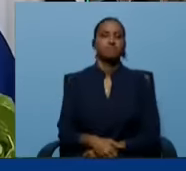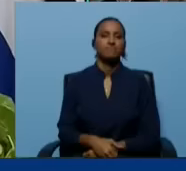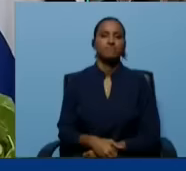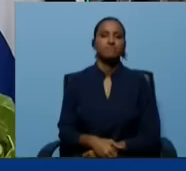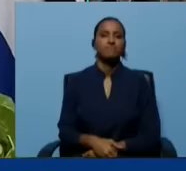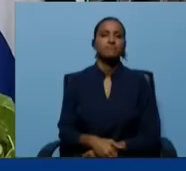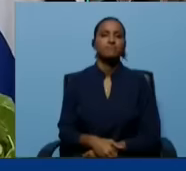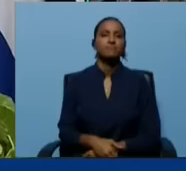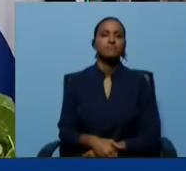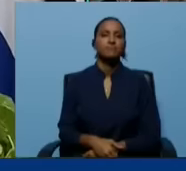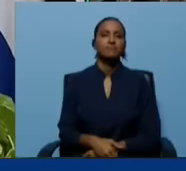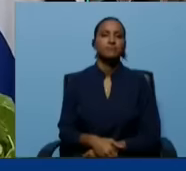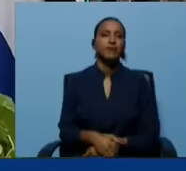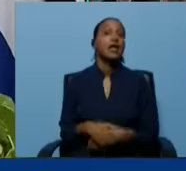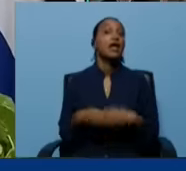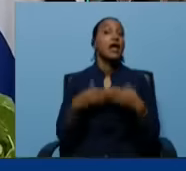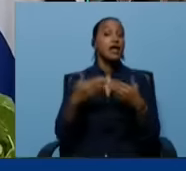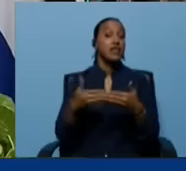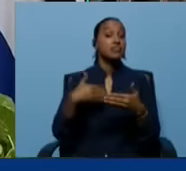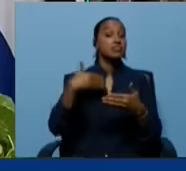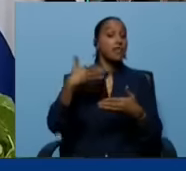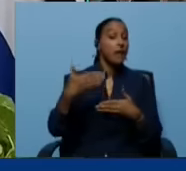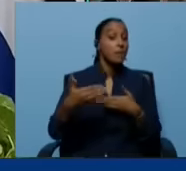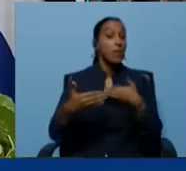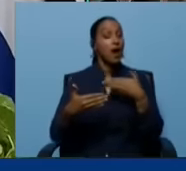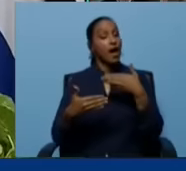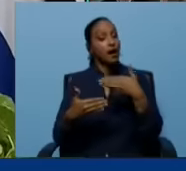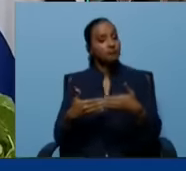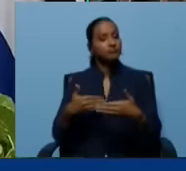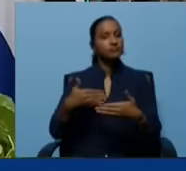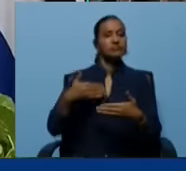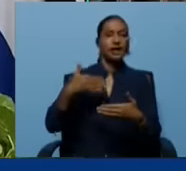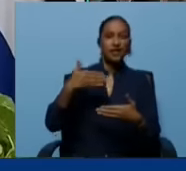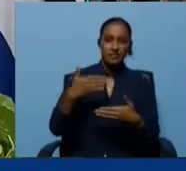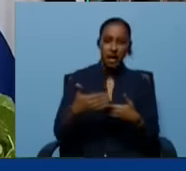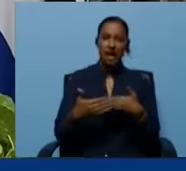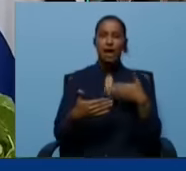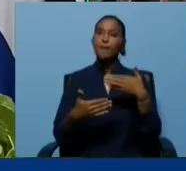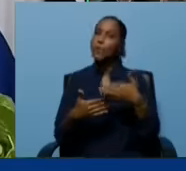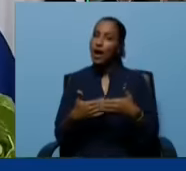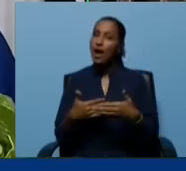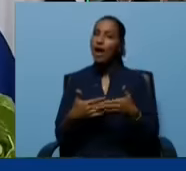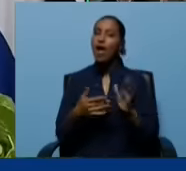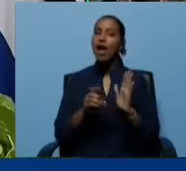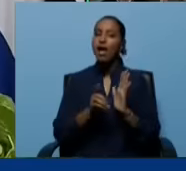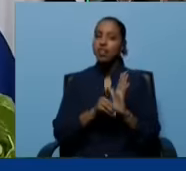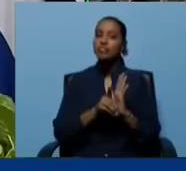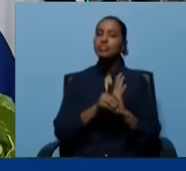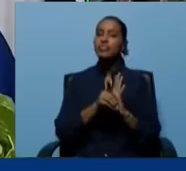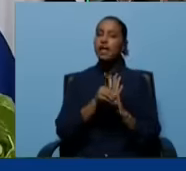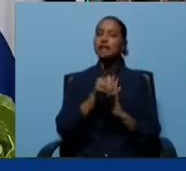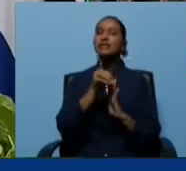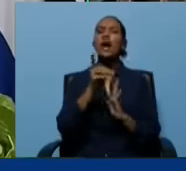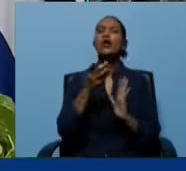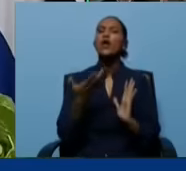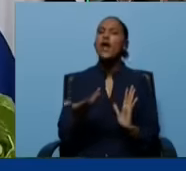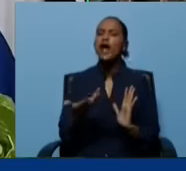y lo que se llamó después el desarrollo de